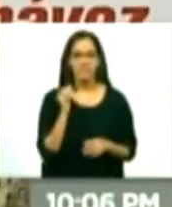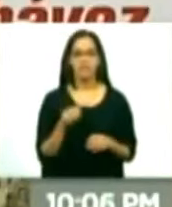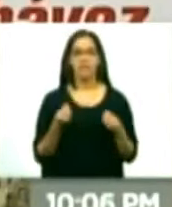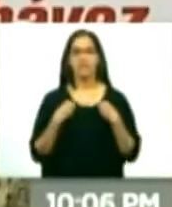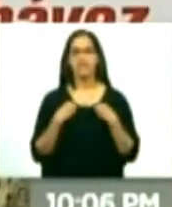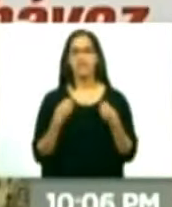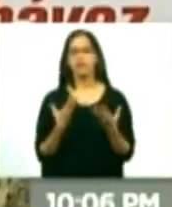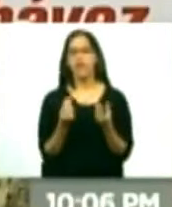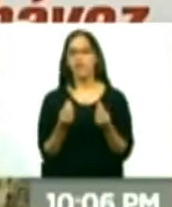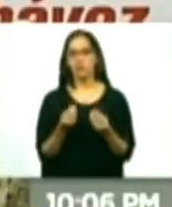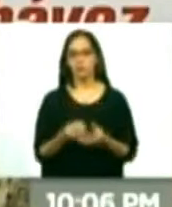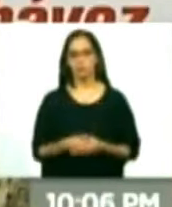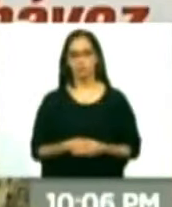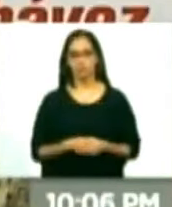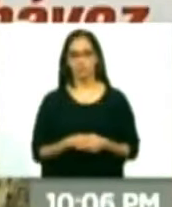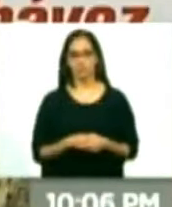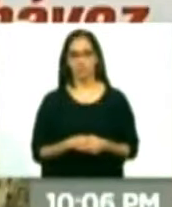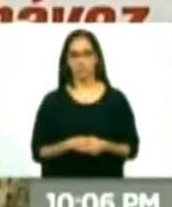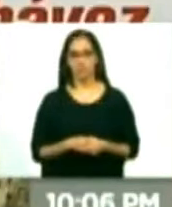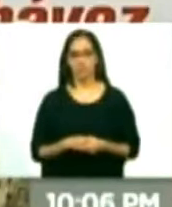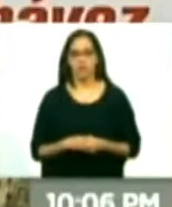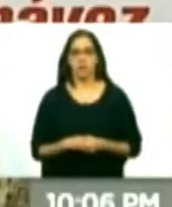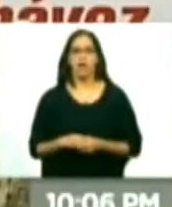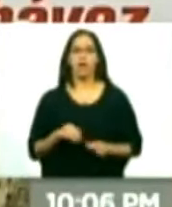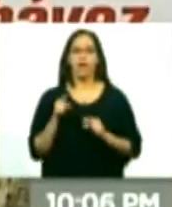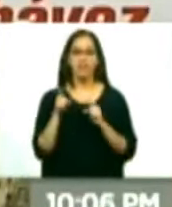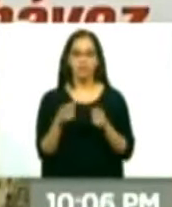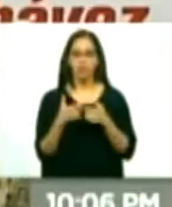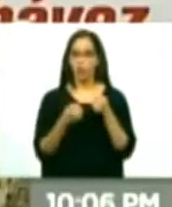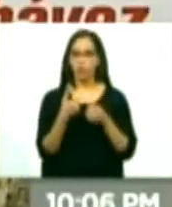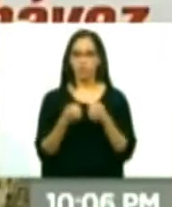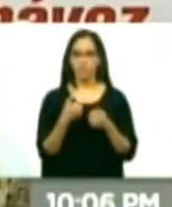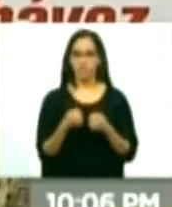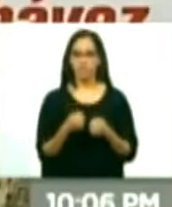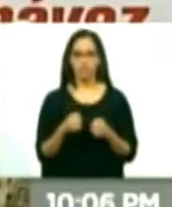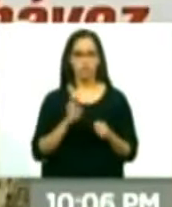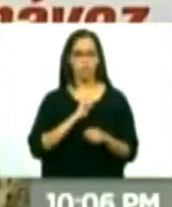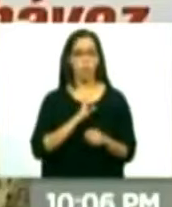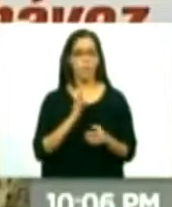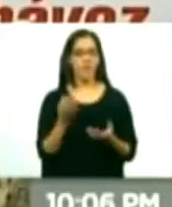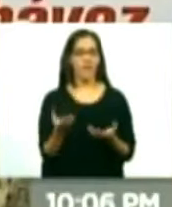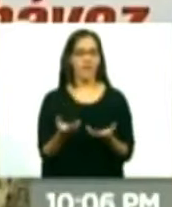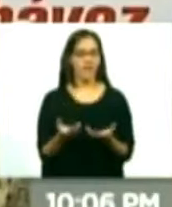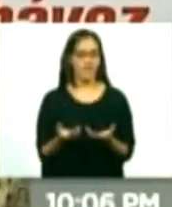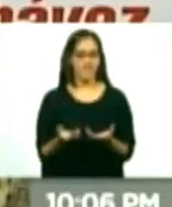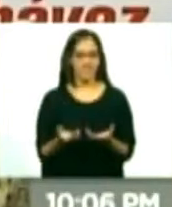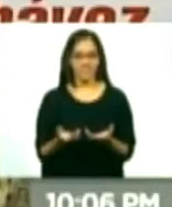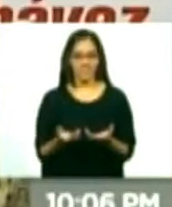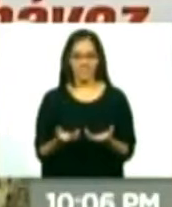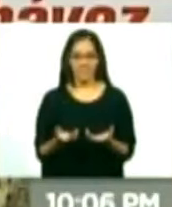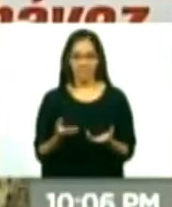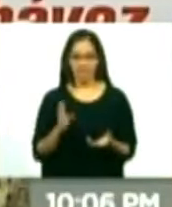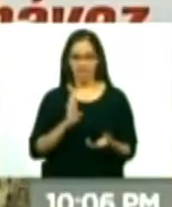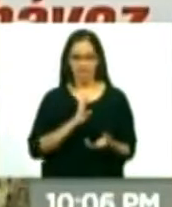tanto. Eso de cocinarse en su propia salsa, allá cuando estaban